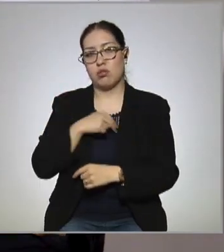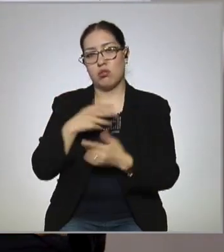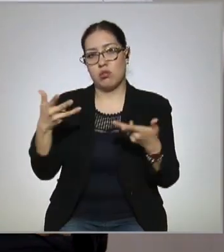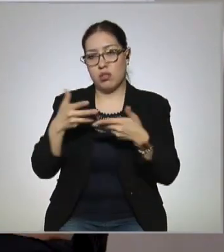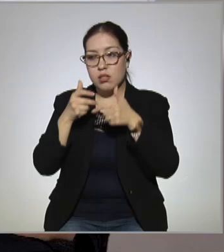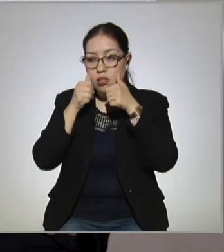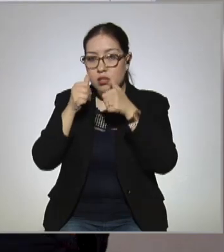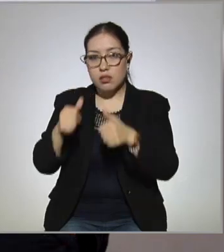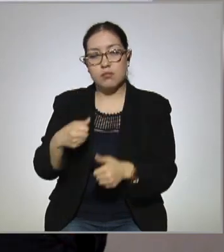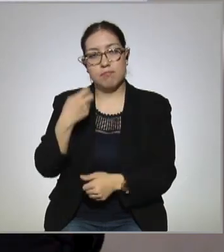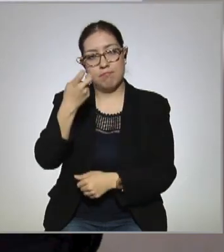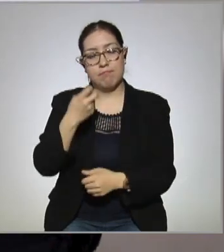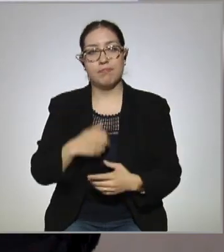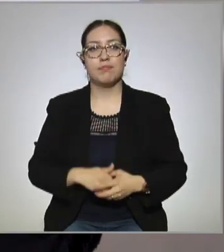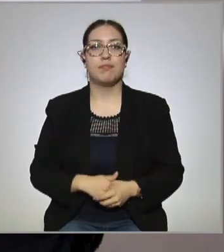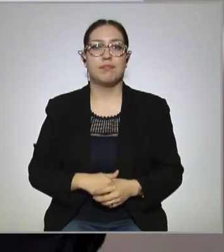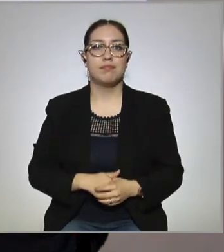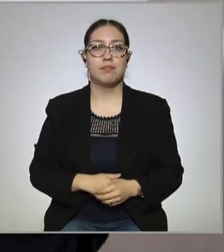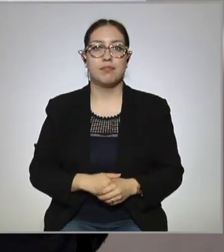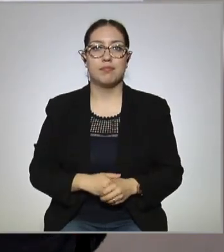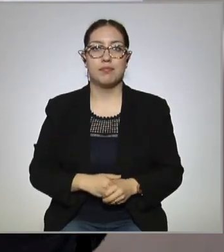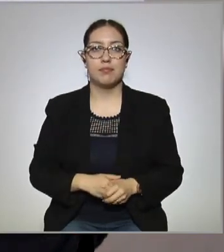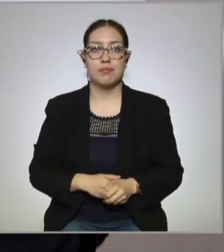de padecimientos.